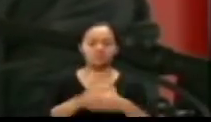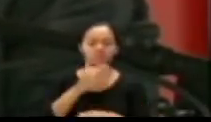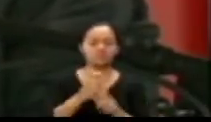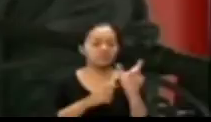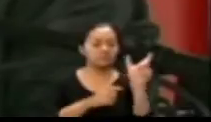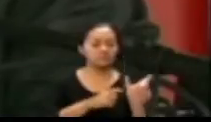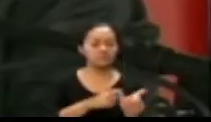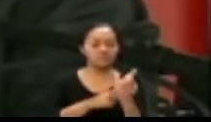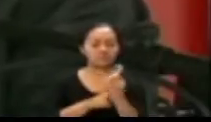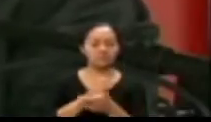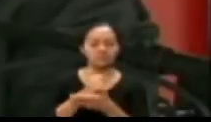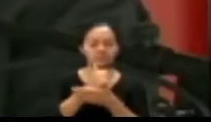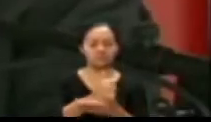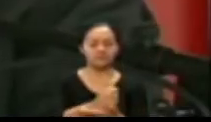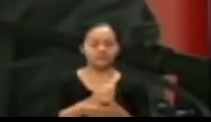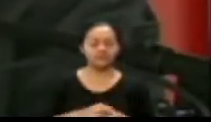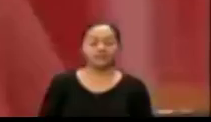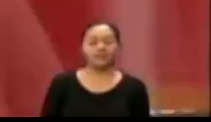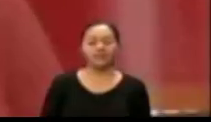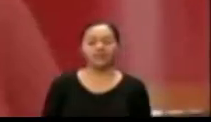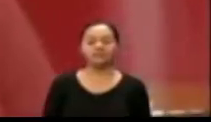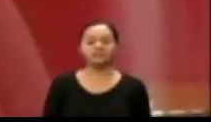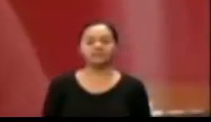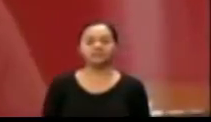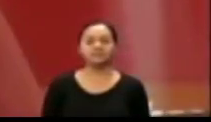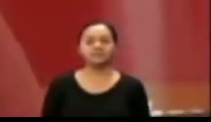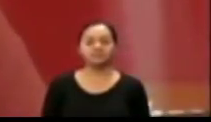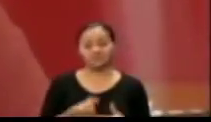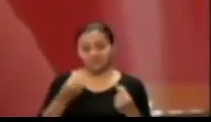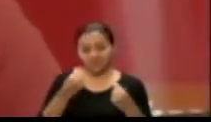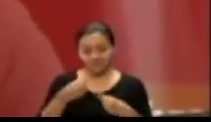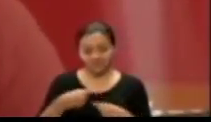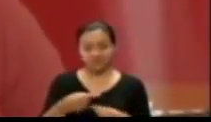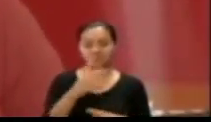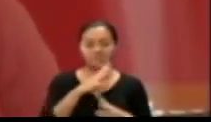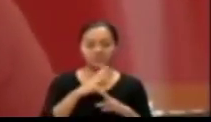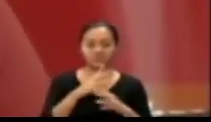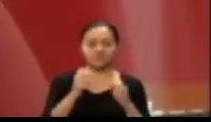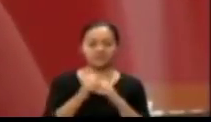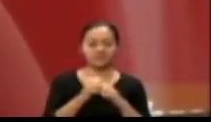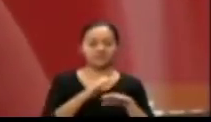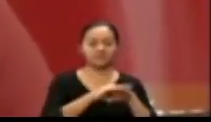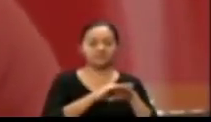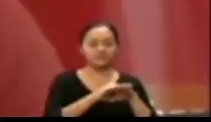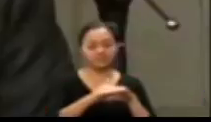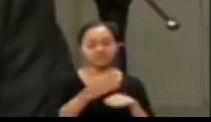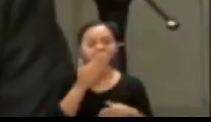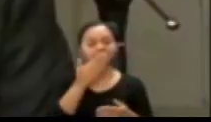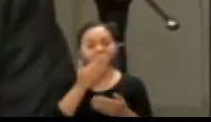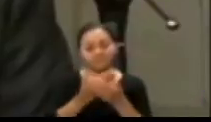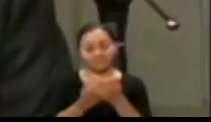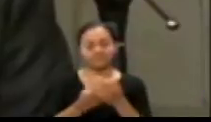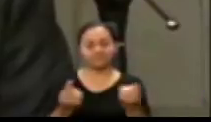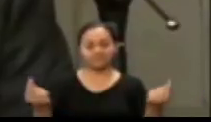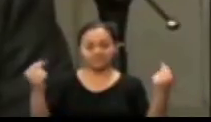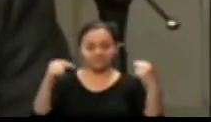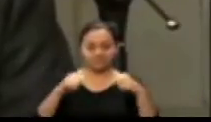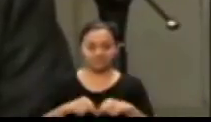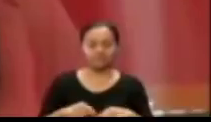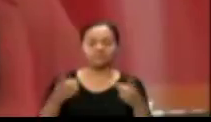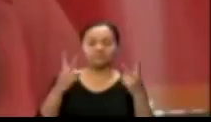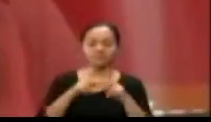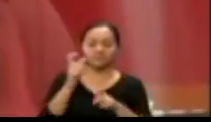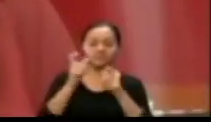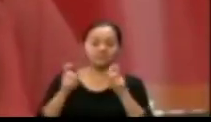en la gente, para la gente y con la gente. En minutos estamos ya hablando con nuestro invitado y le agradecemos por estar junto a nosotros y a quienes también ya se